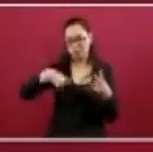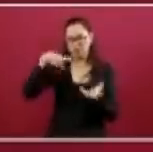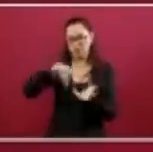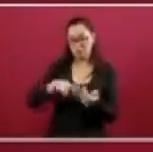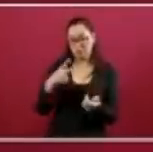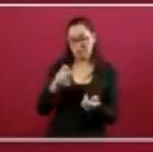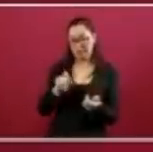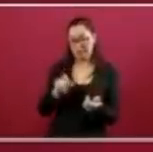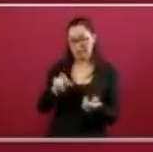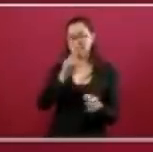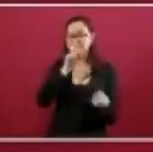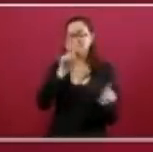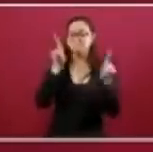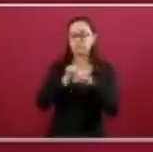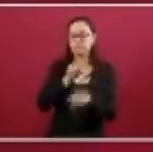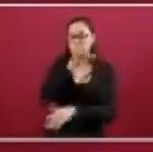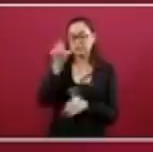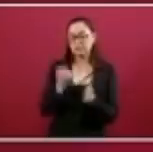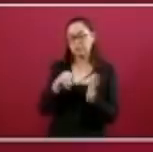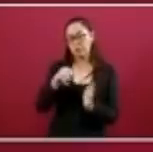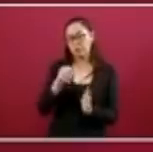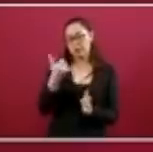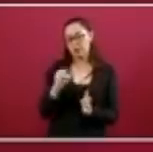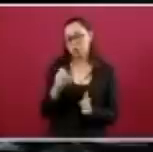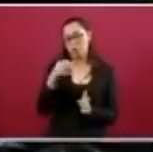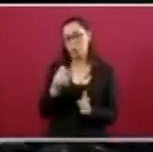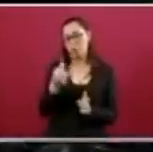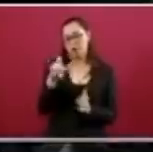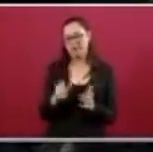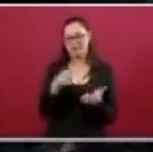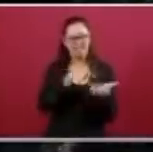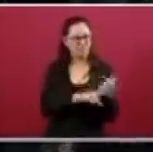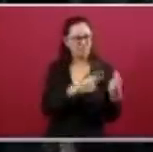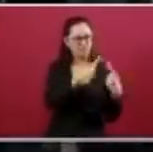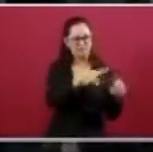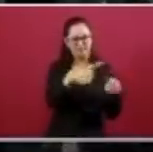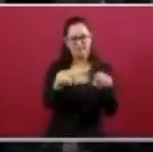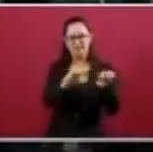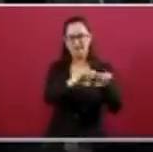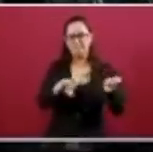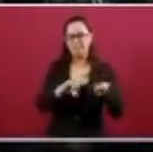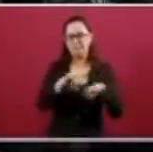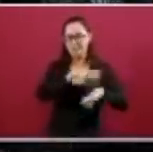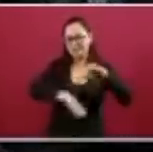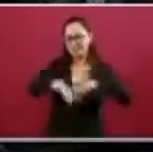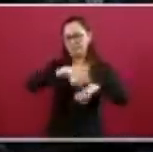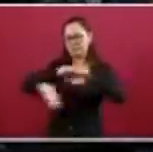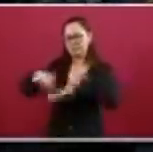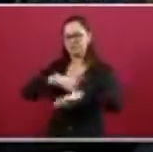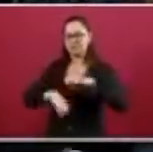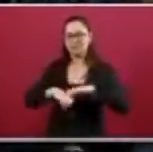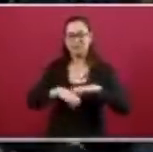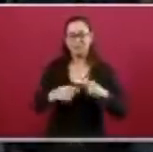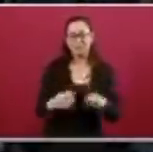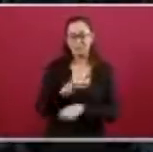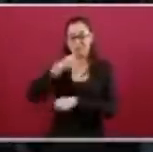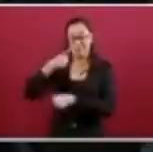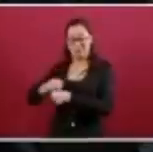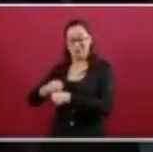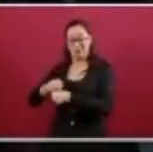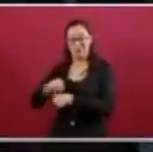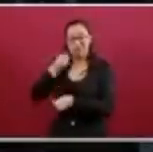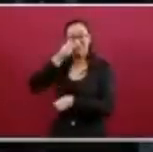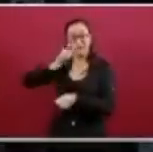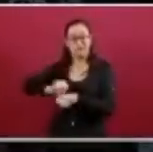el Centro Mario Molina, con una actividad muy intensa en el sector privado después de haber sido secretario